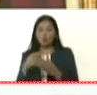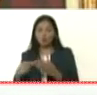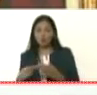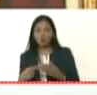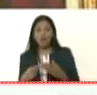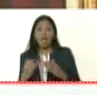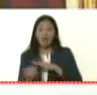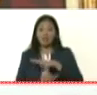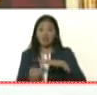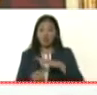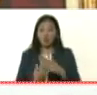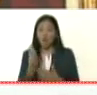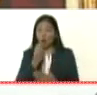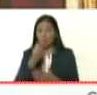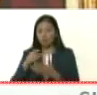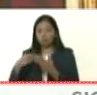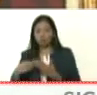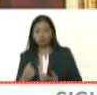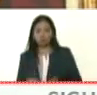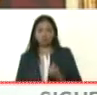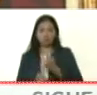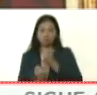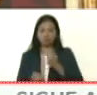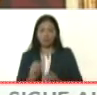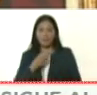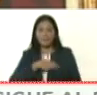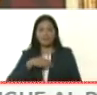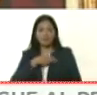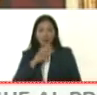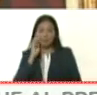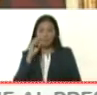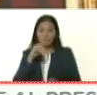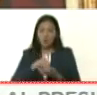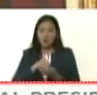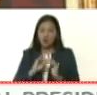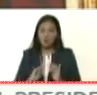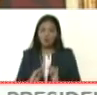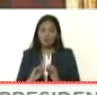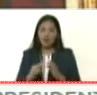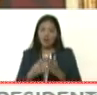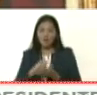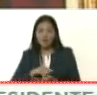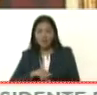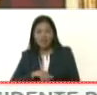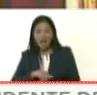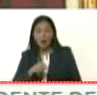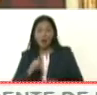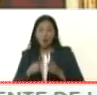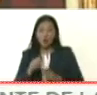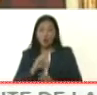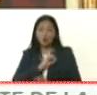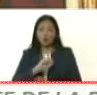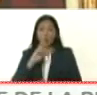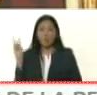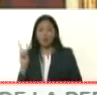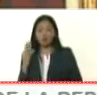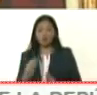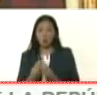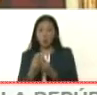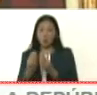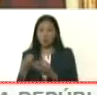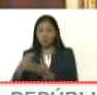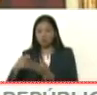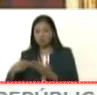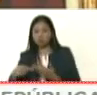de Nutrición en las bases de Misiones, se detecta el más vulnerable junto a Somos Venezuela, junto a los misioneros